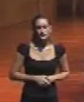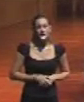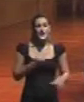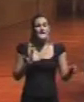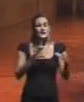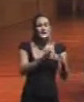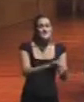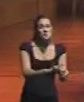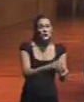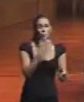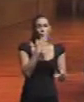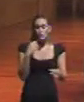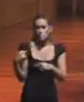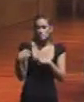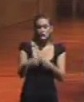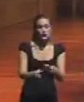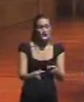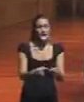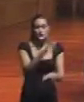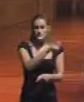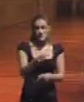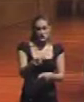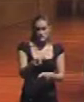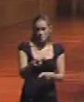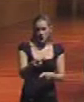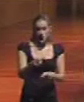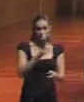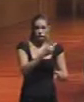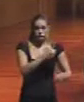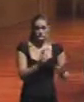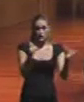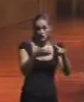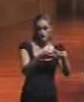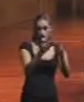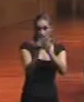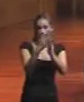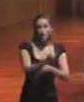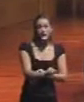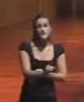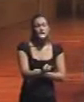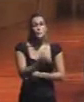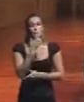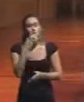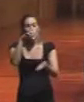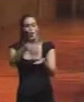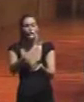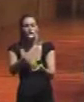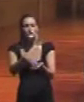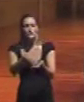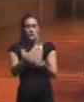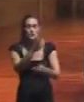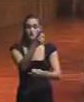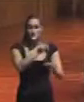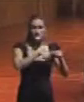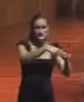relación con el desenvolvimiento cotidiano de los órganos colegiados, a lo largo del curso pasado el Consejo Social, órgano de participación de la sociedad